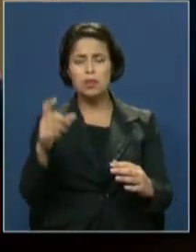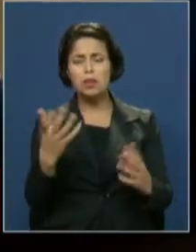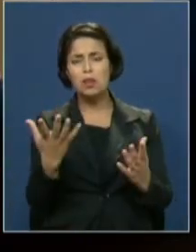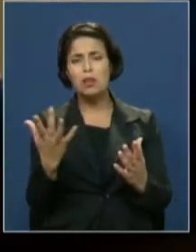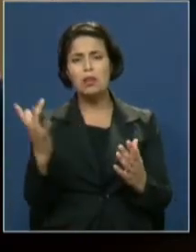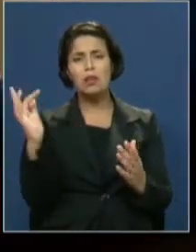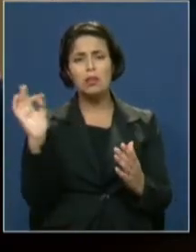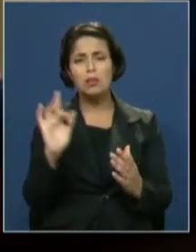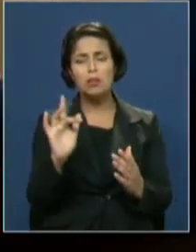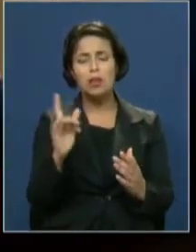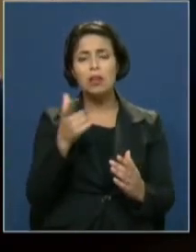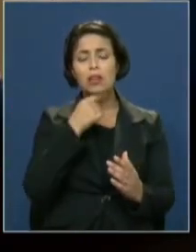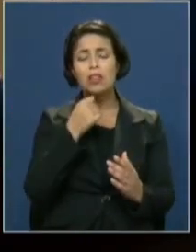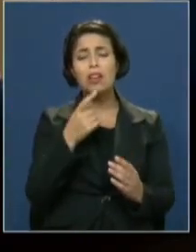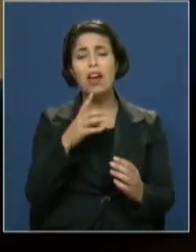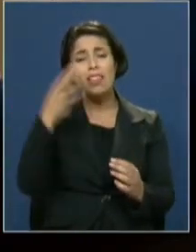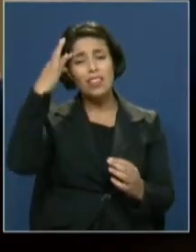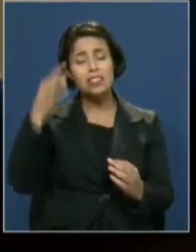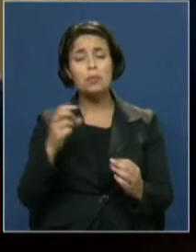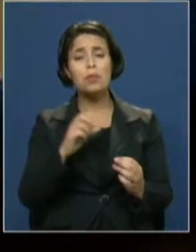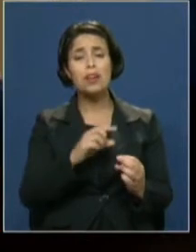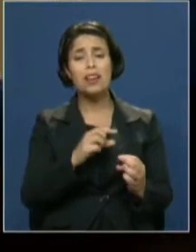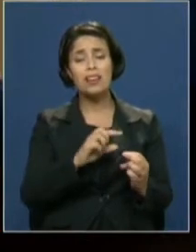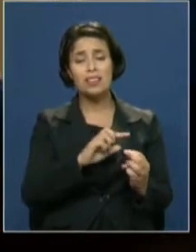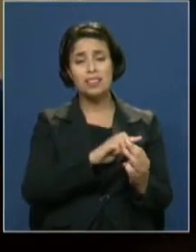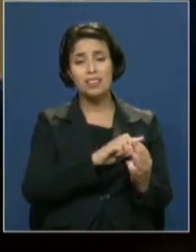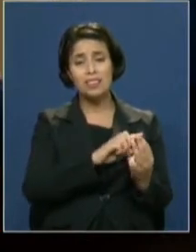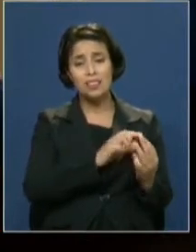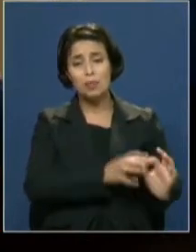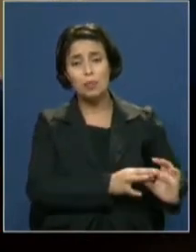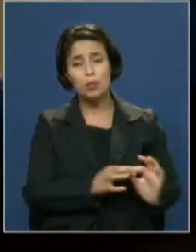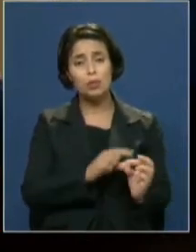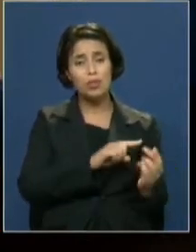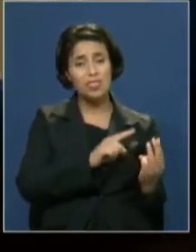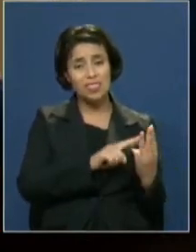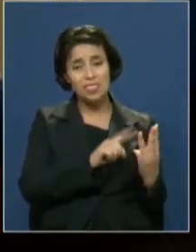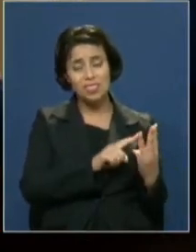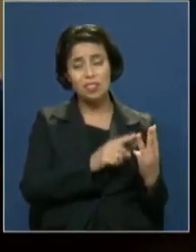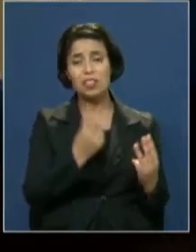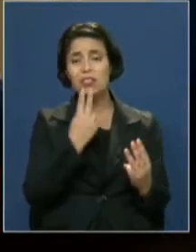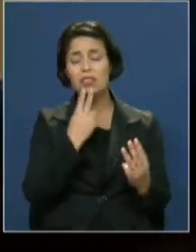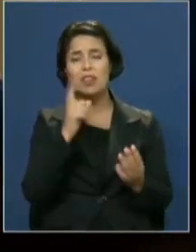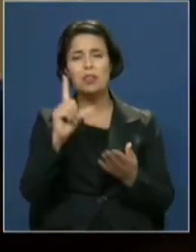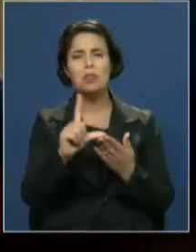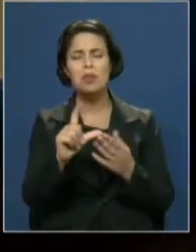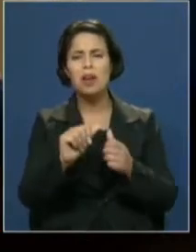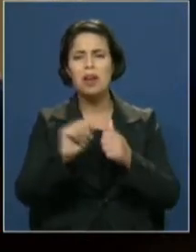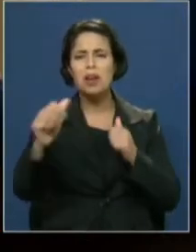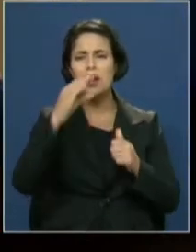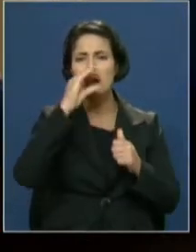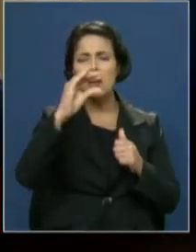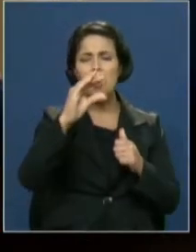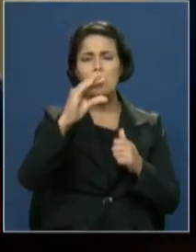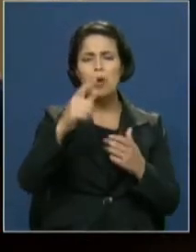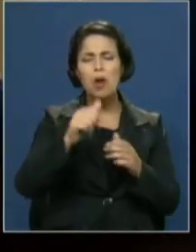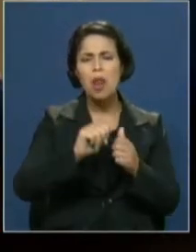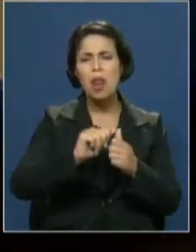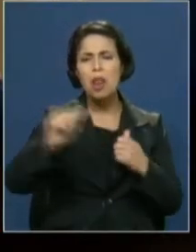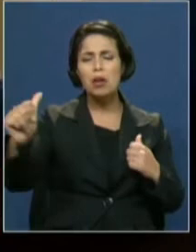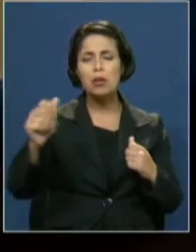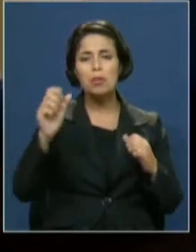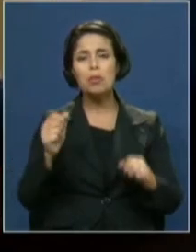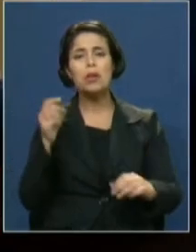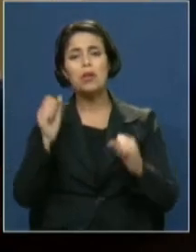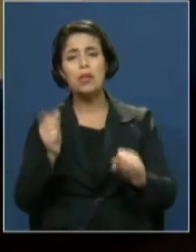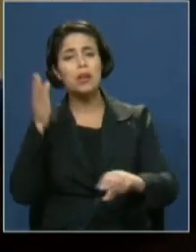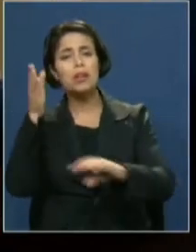quiere optar por la tercera causal? Y si además esta niña vive en un sector rural aislada, ¿llegará a su